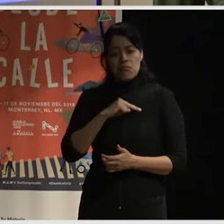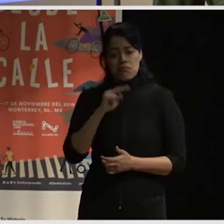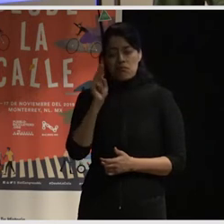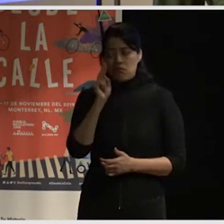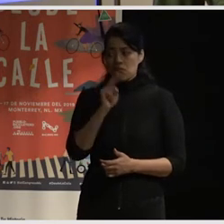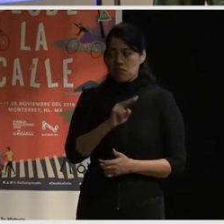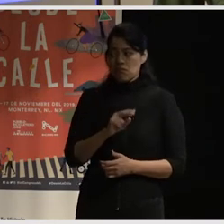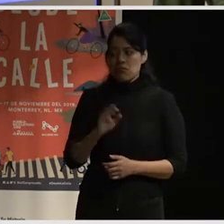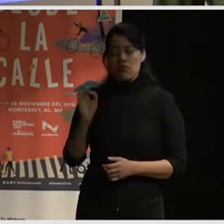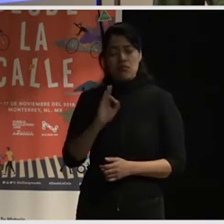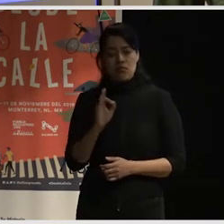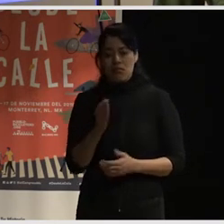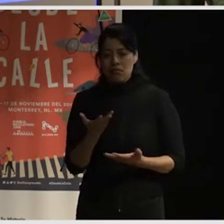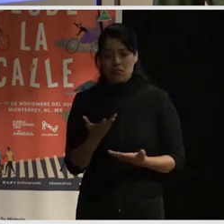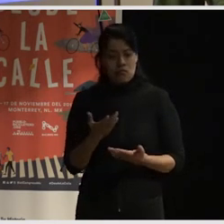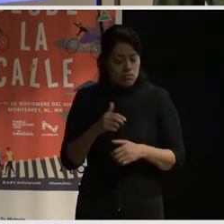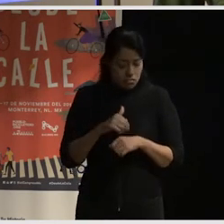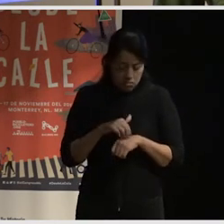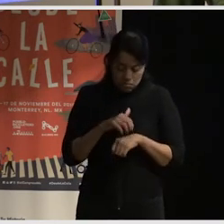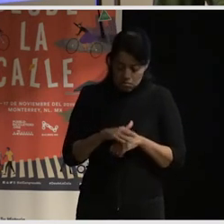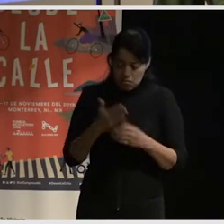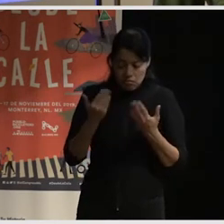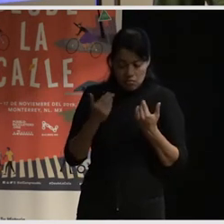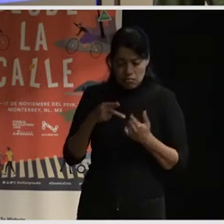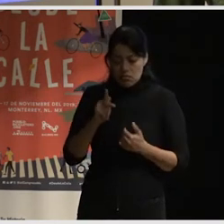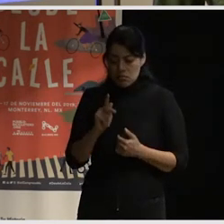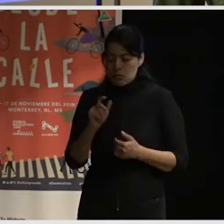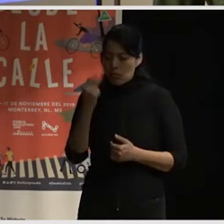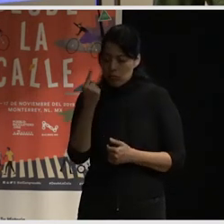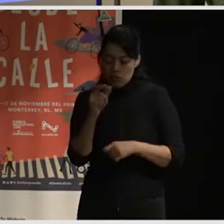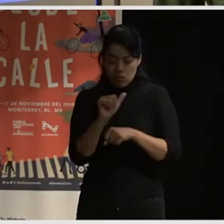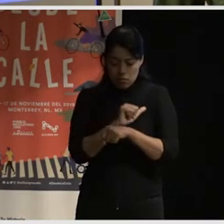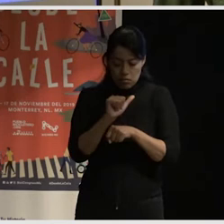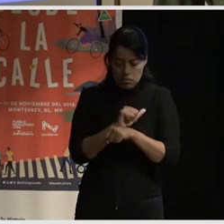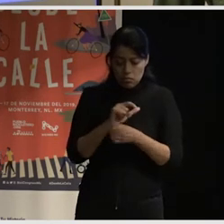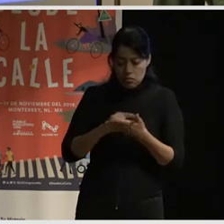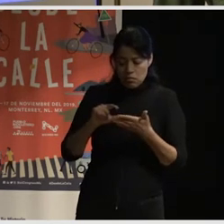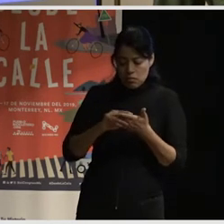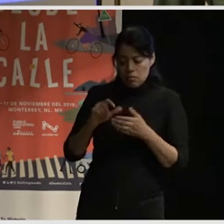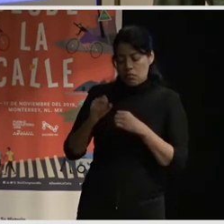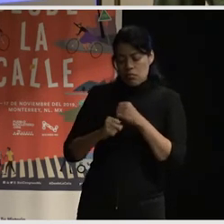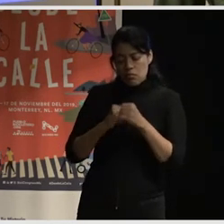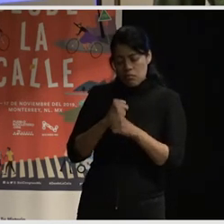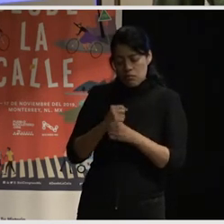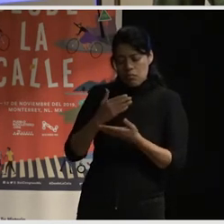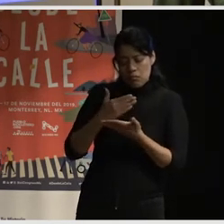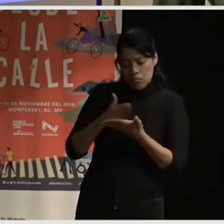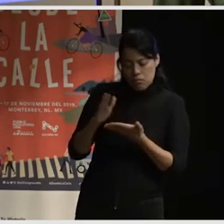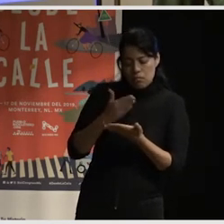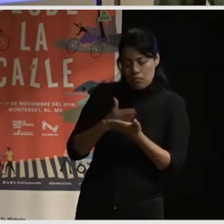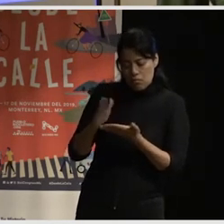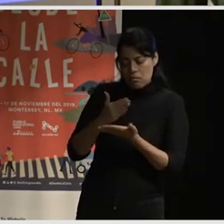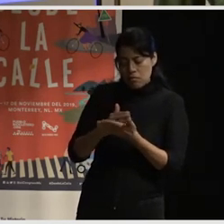tal vez no tengo el dato pero mucha gente compra un coche a pesar de endeudarse durante años teniendo que hacer un sacrificio